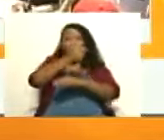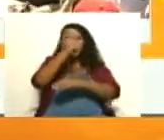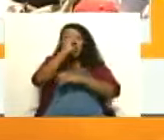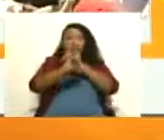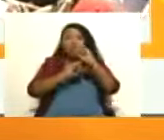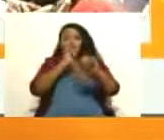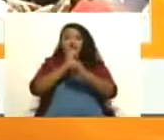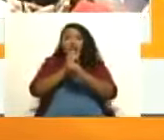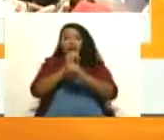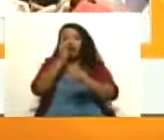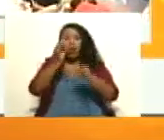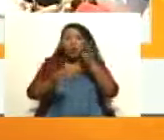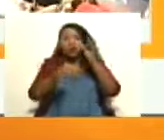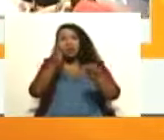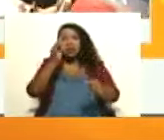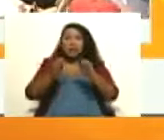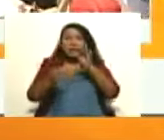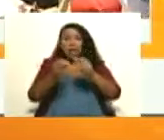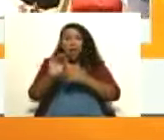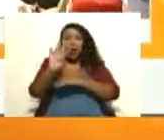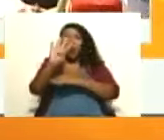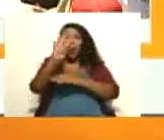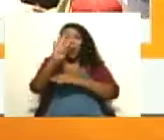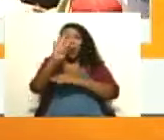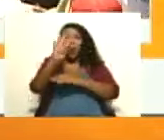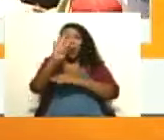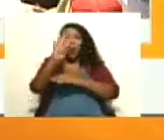de Justicia. Y la cuarta pregunta.